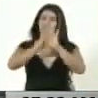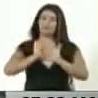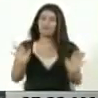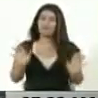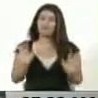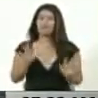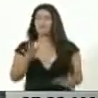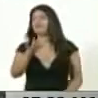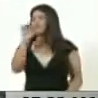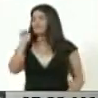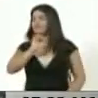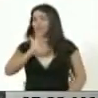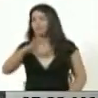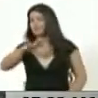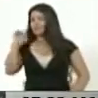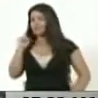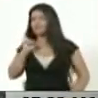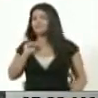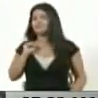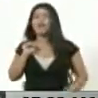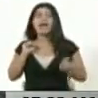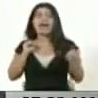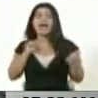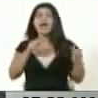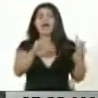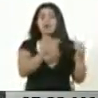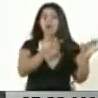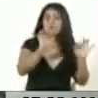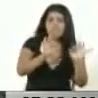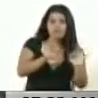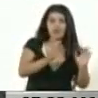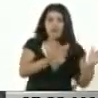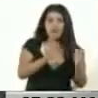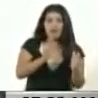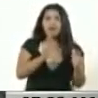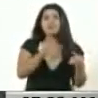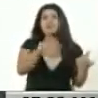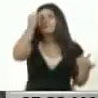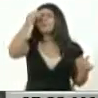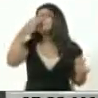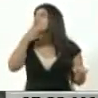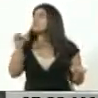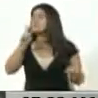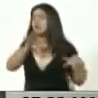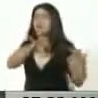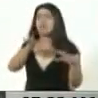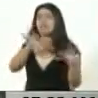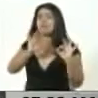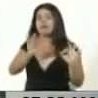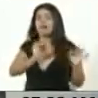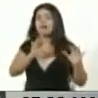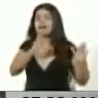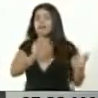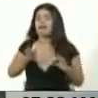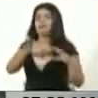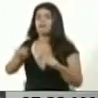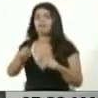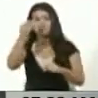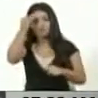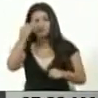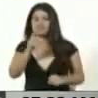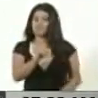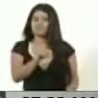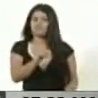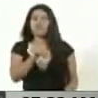equivocaron. ¿Y se equivocaron por qué? Porque aquí hay organización popular, ¿verdad? Porque aquí, por ejemplo, todos los colectivos de